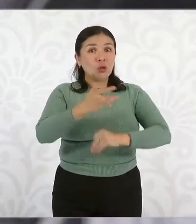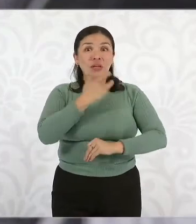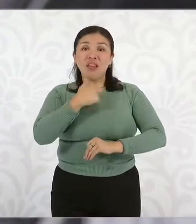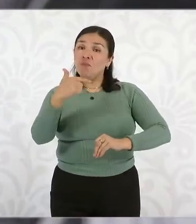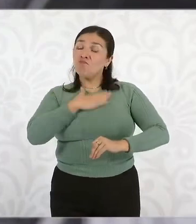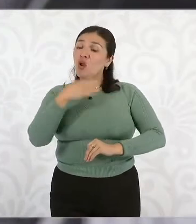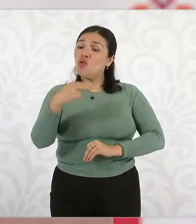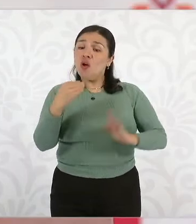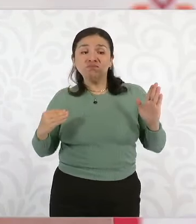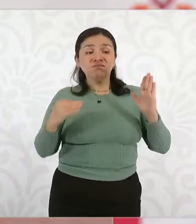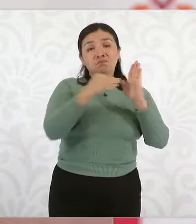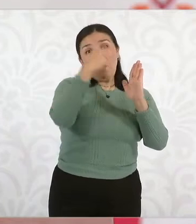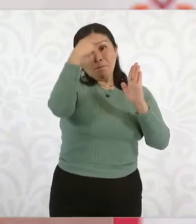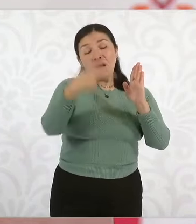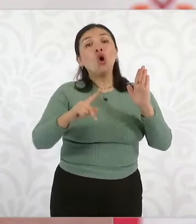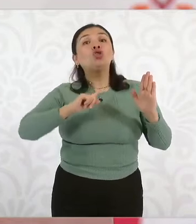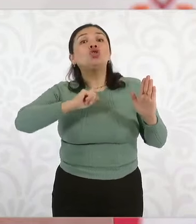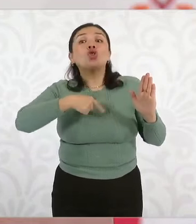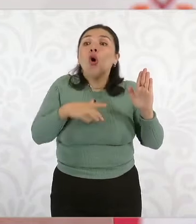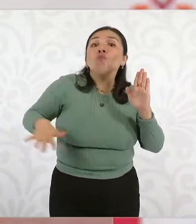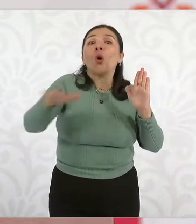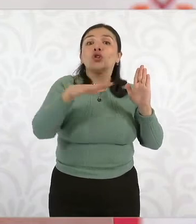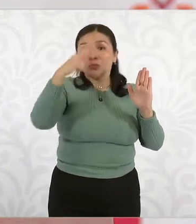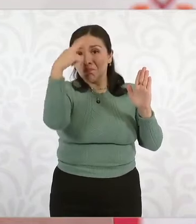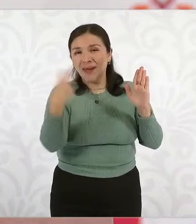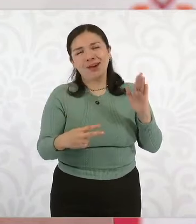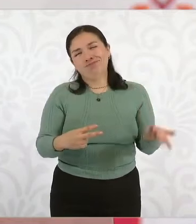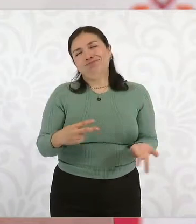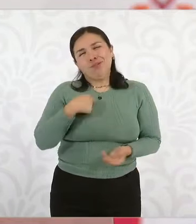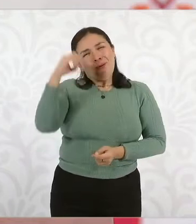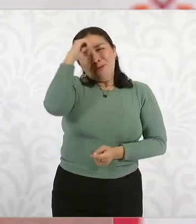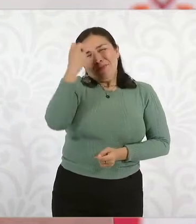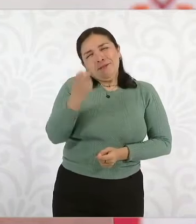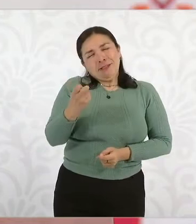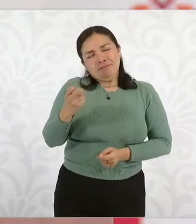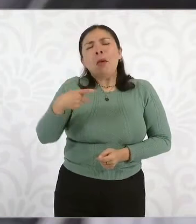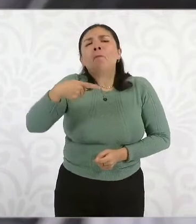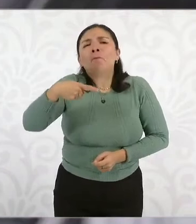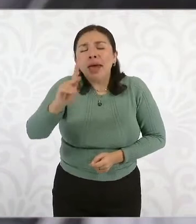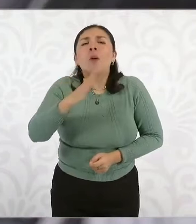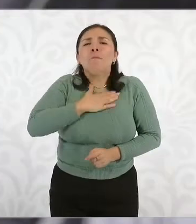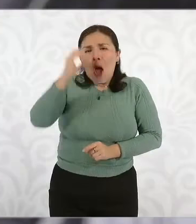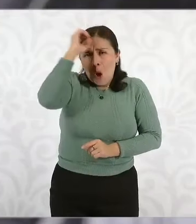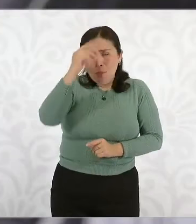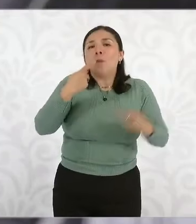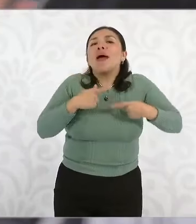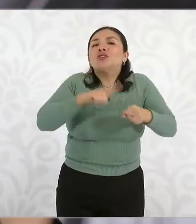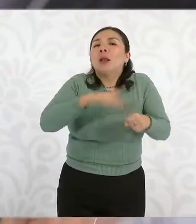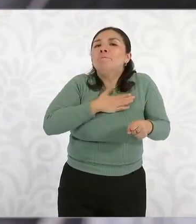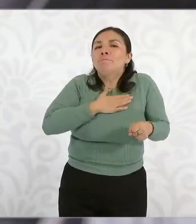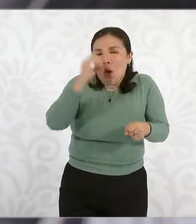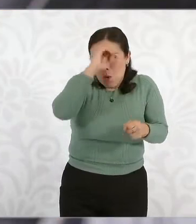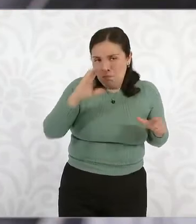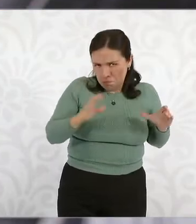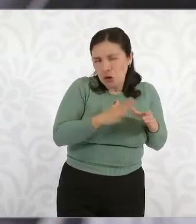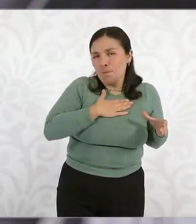México y menos Somos México, es mi opinión. Pero independientemente de mi opinión personal o de la opinión de